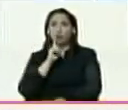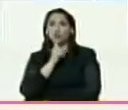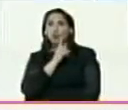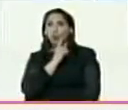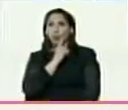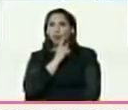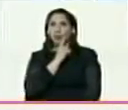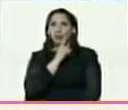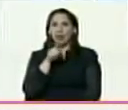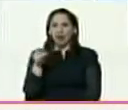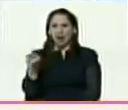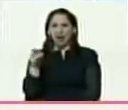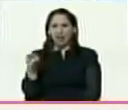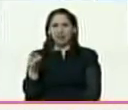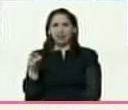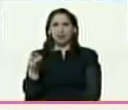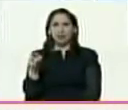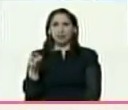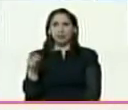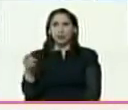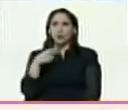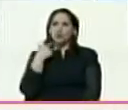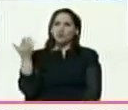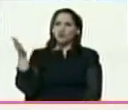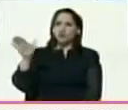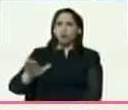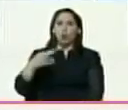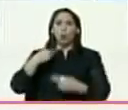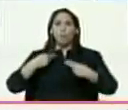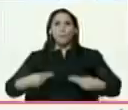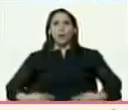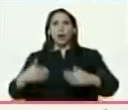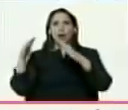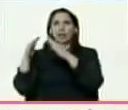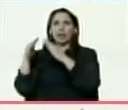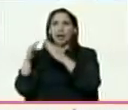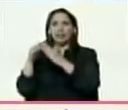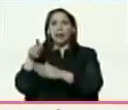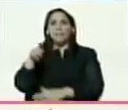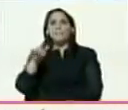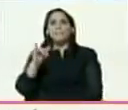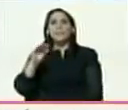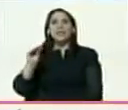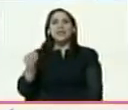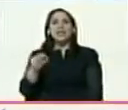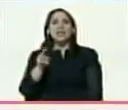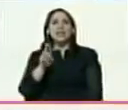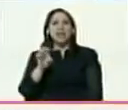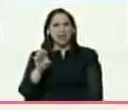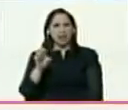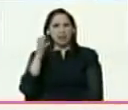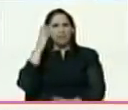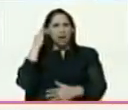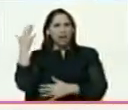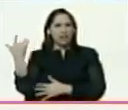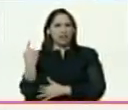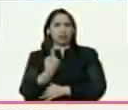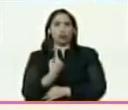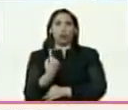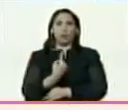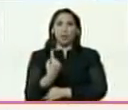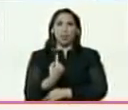a este tipo de mataderos humano casas de piqué imagínense ya no solamente